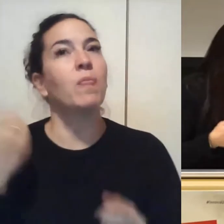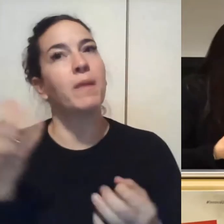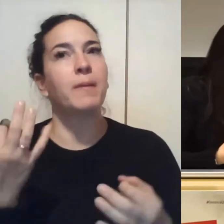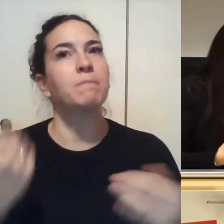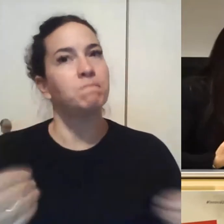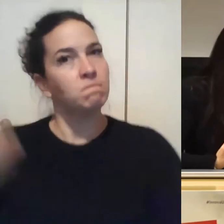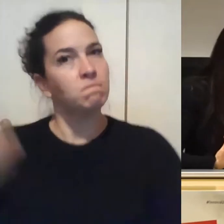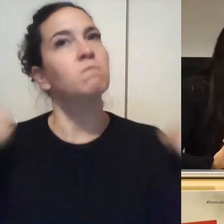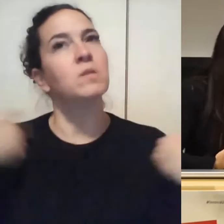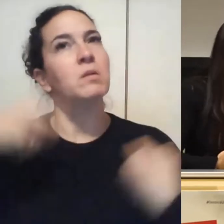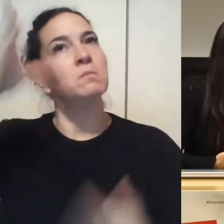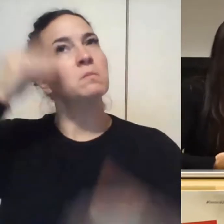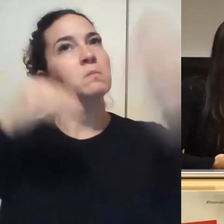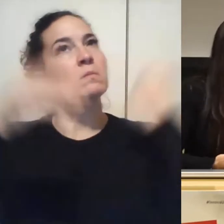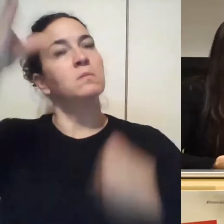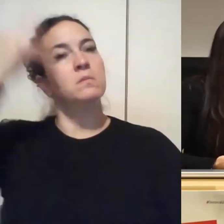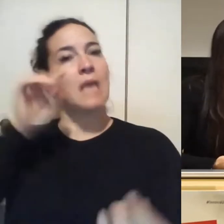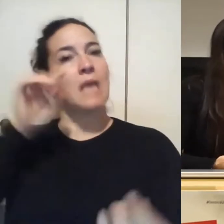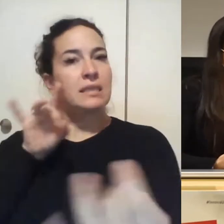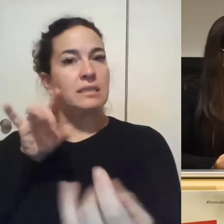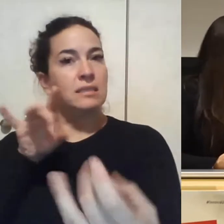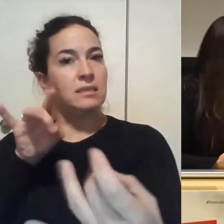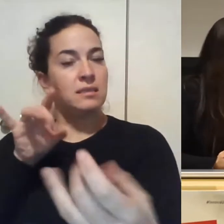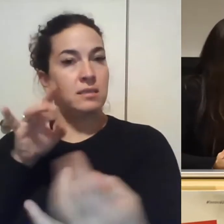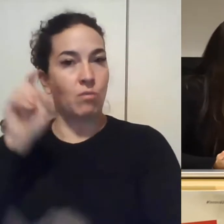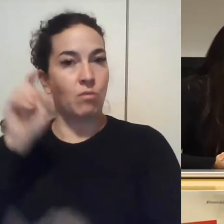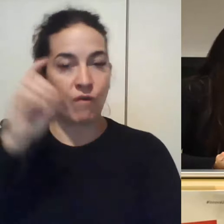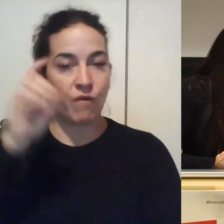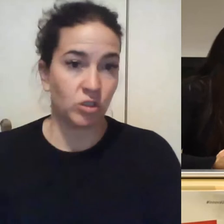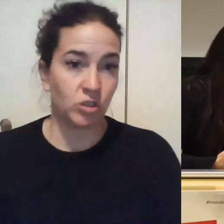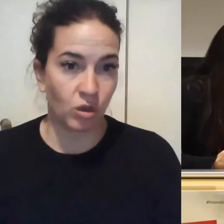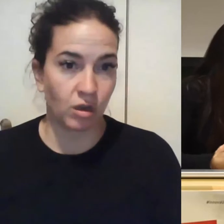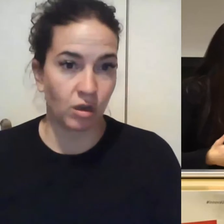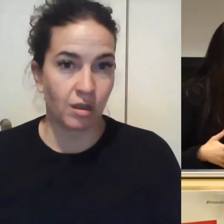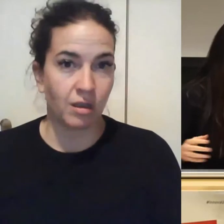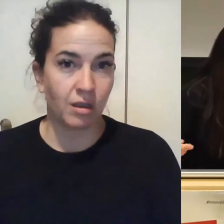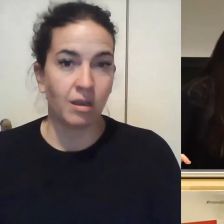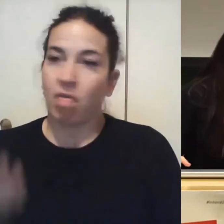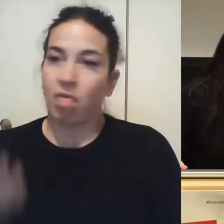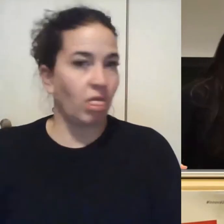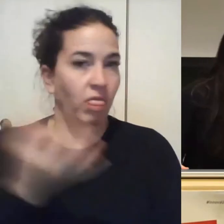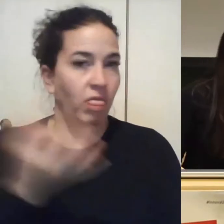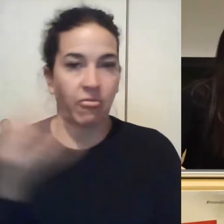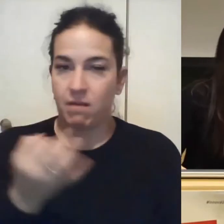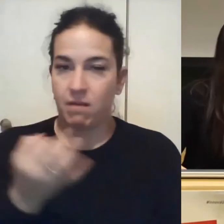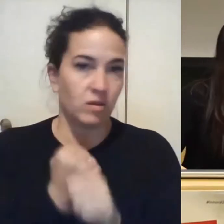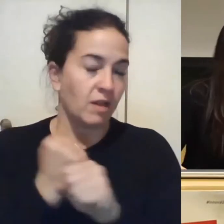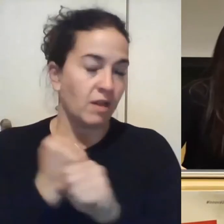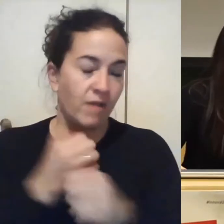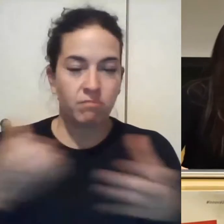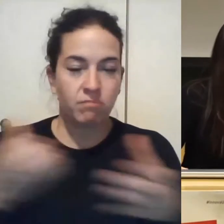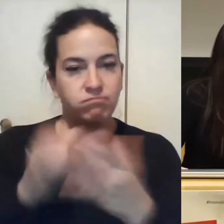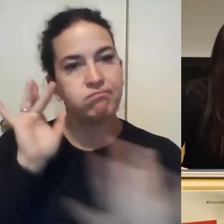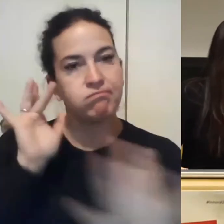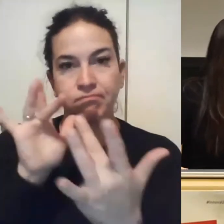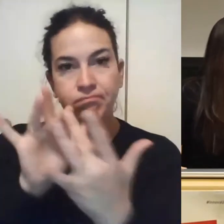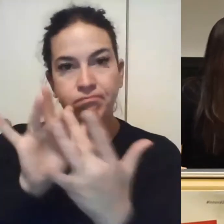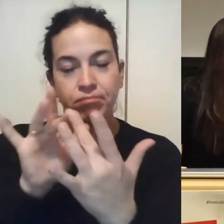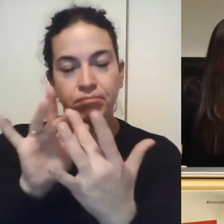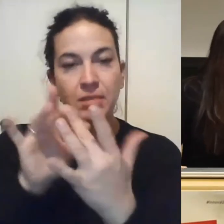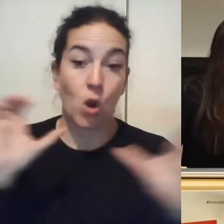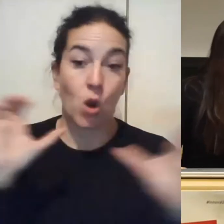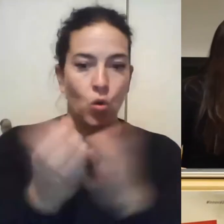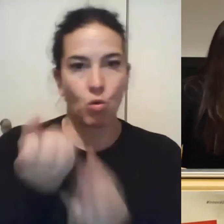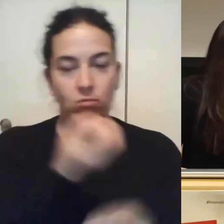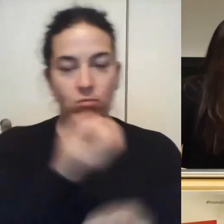y recibir la retroalimentación del profesor. No hay de otra, se tiene que funcionar con esas interacciones en grupo. En